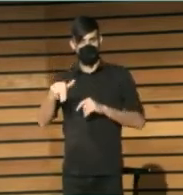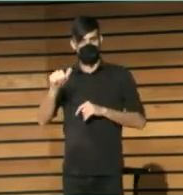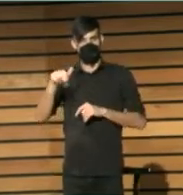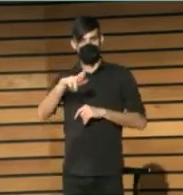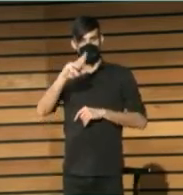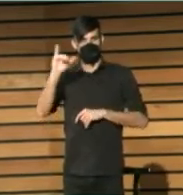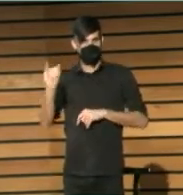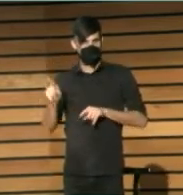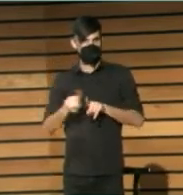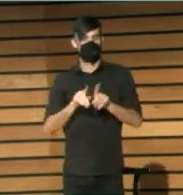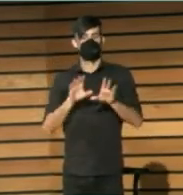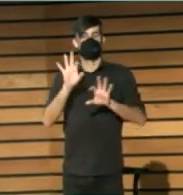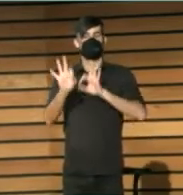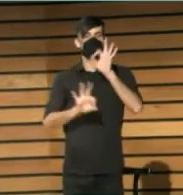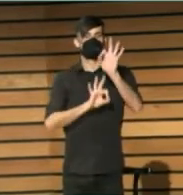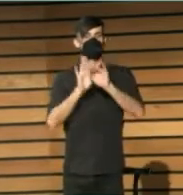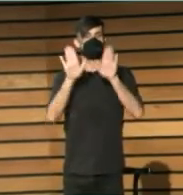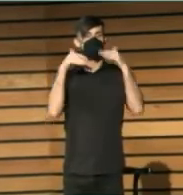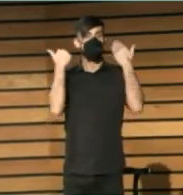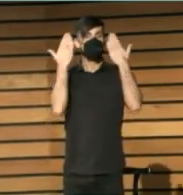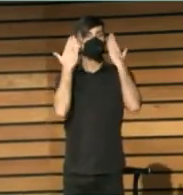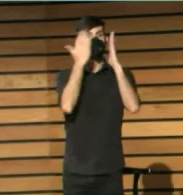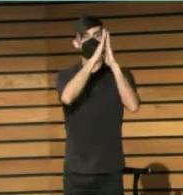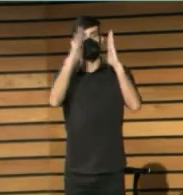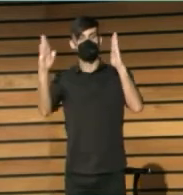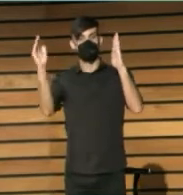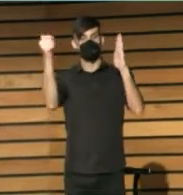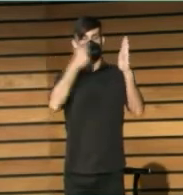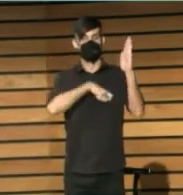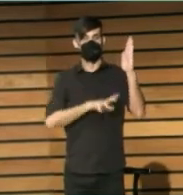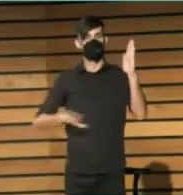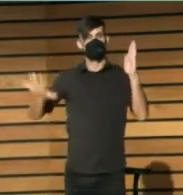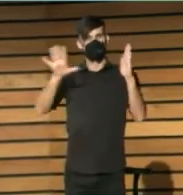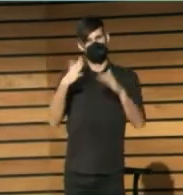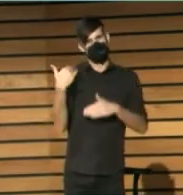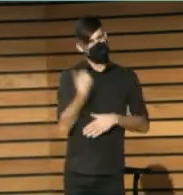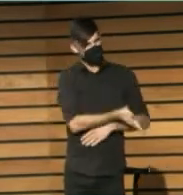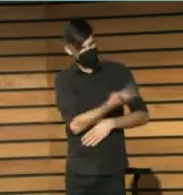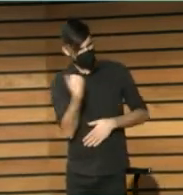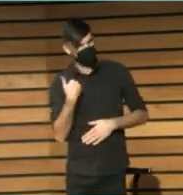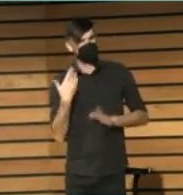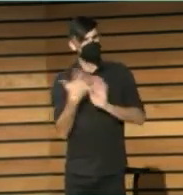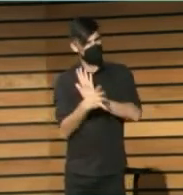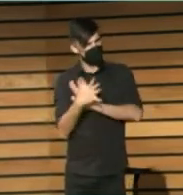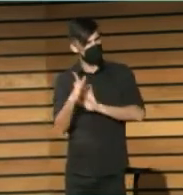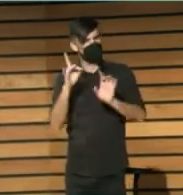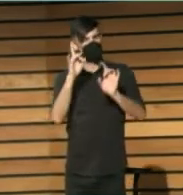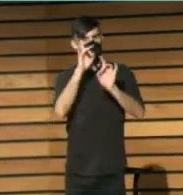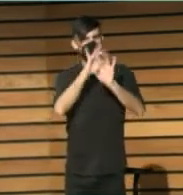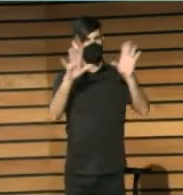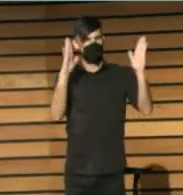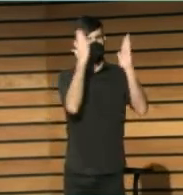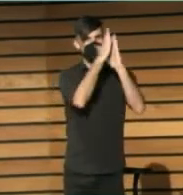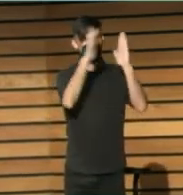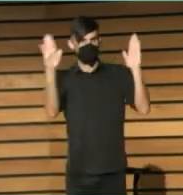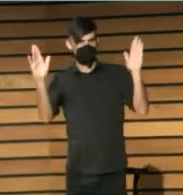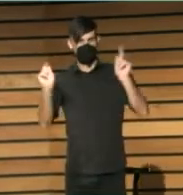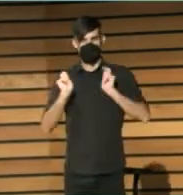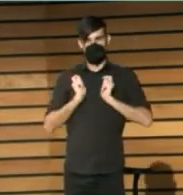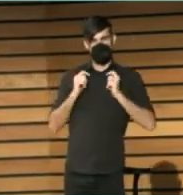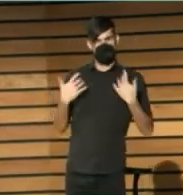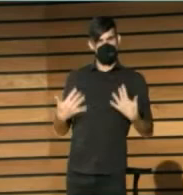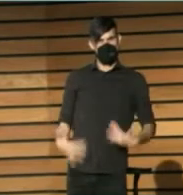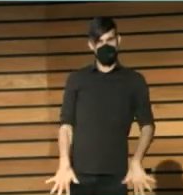bibliotecarios españoles, me pidió que yo hablara de las bibliotecas, a mí me entró una sensación